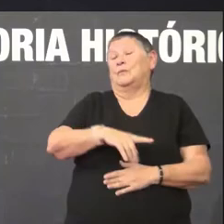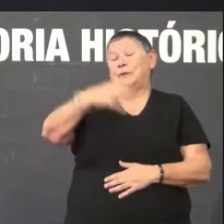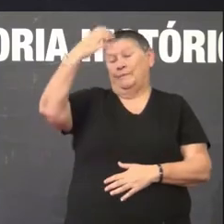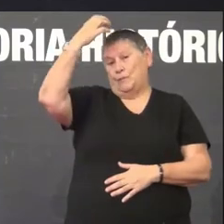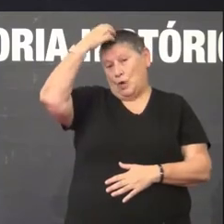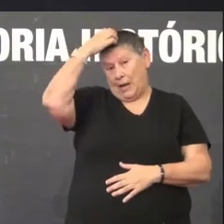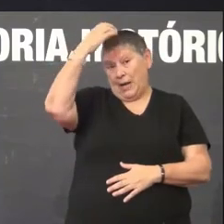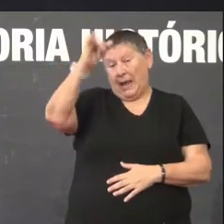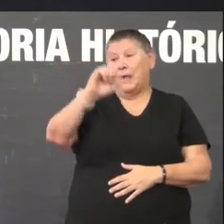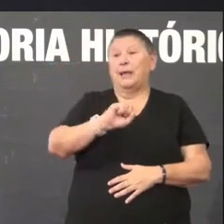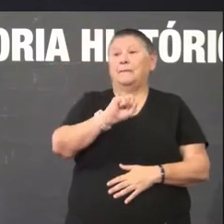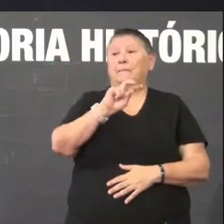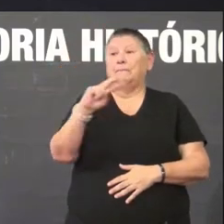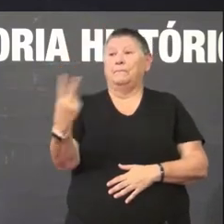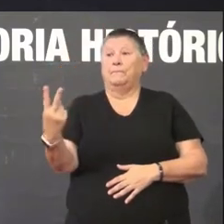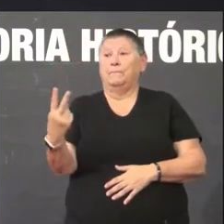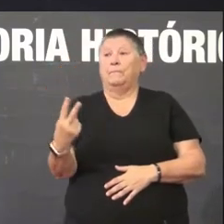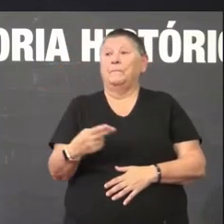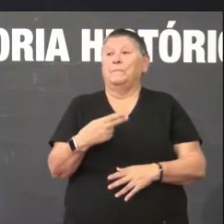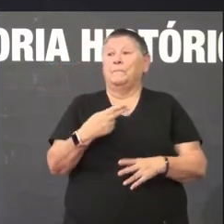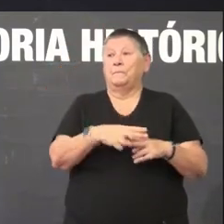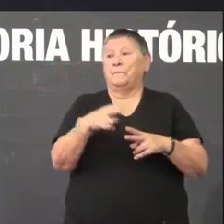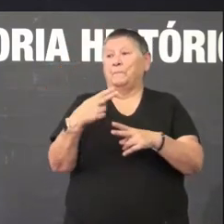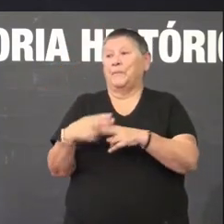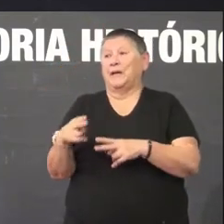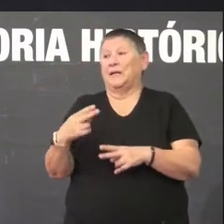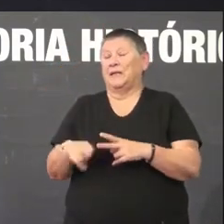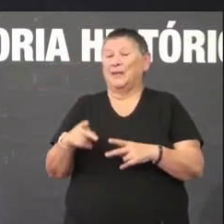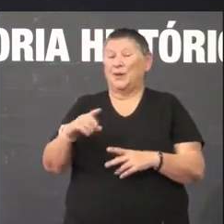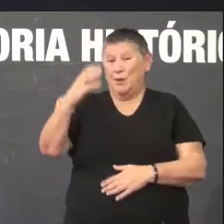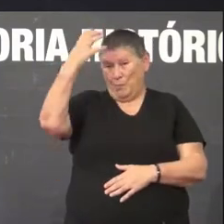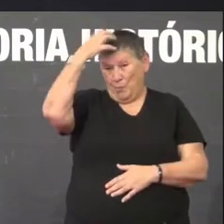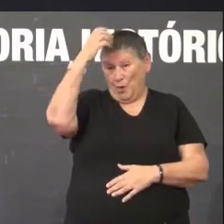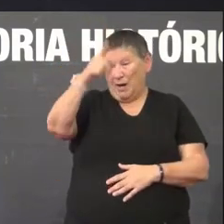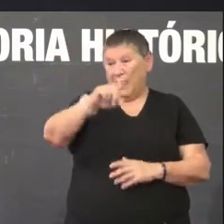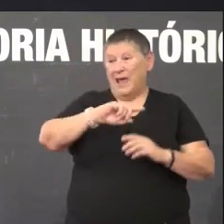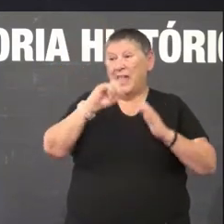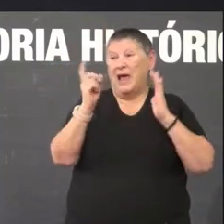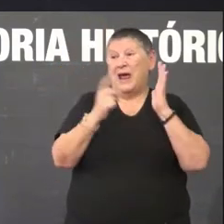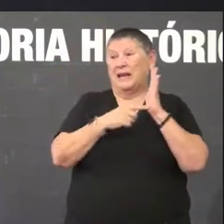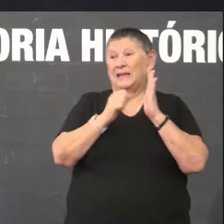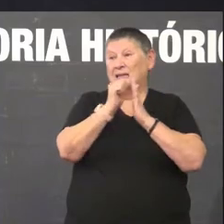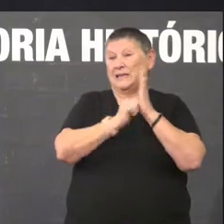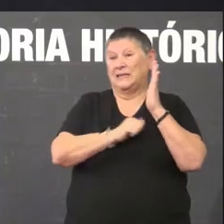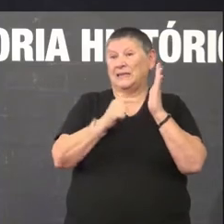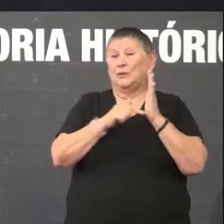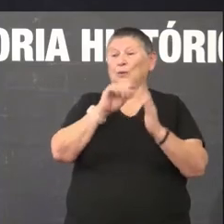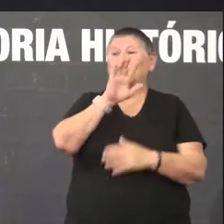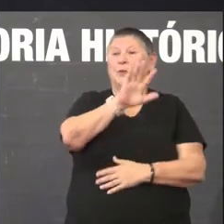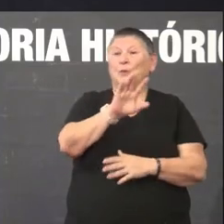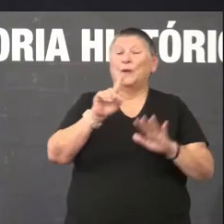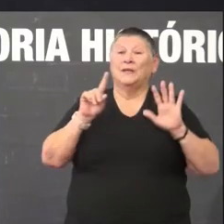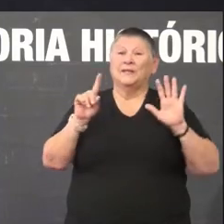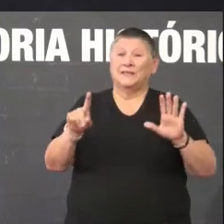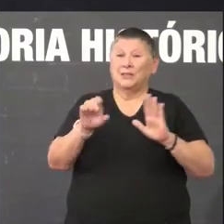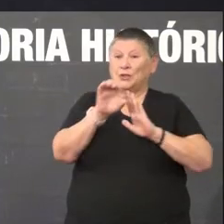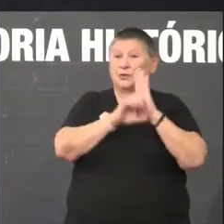Unha monarquía que no artigo 56 da Constitución fala